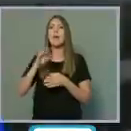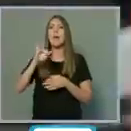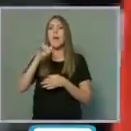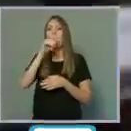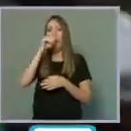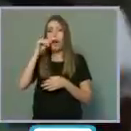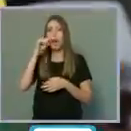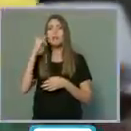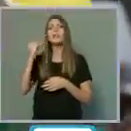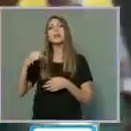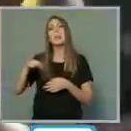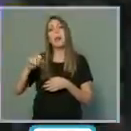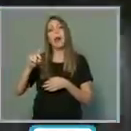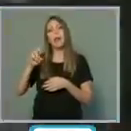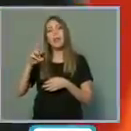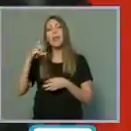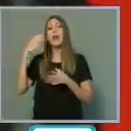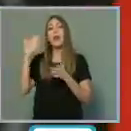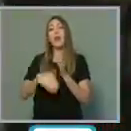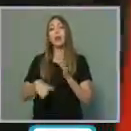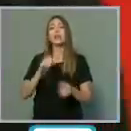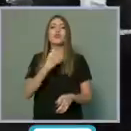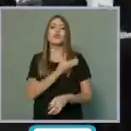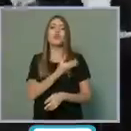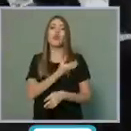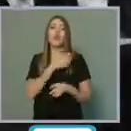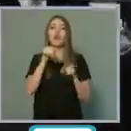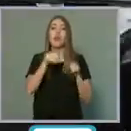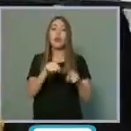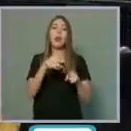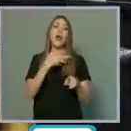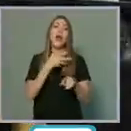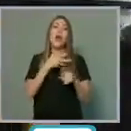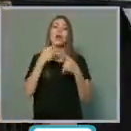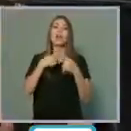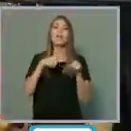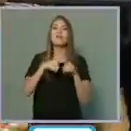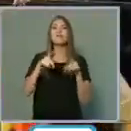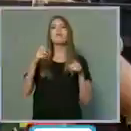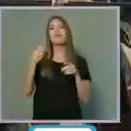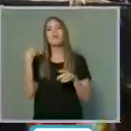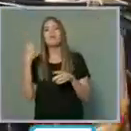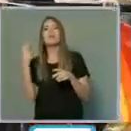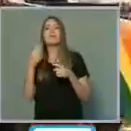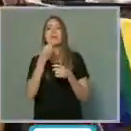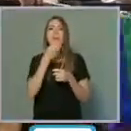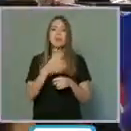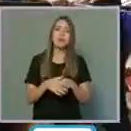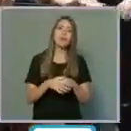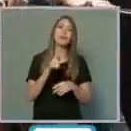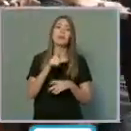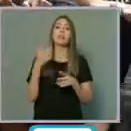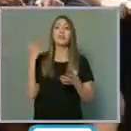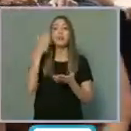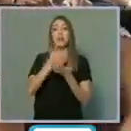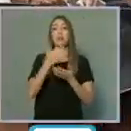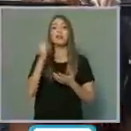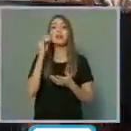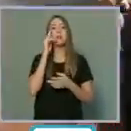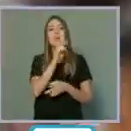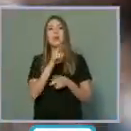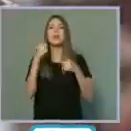finalizar en el Zócalo capitalino, en donde habrá espectáculos de música y performance. Asiste y celebra la diversidad de nuestra